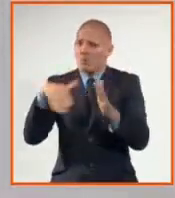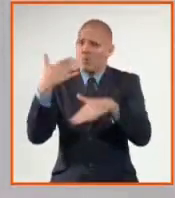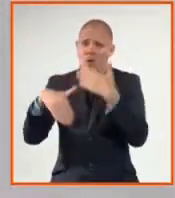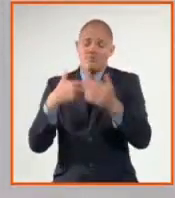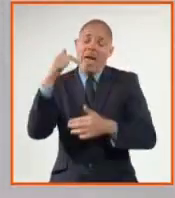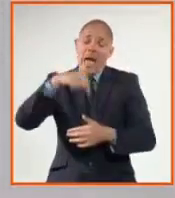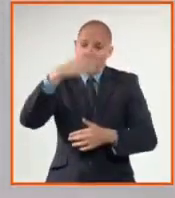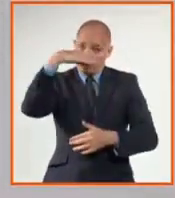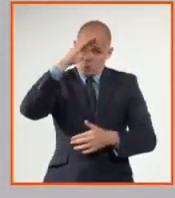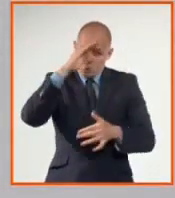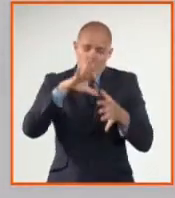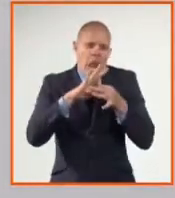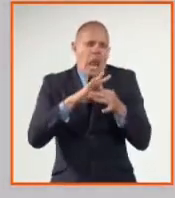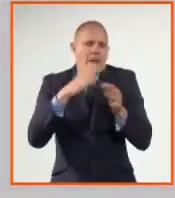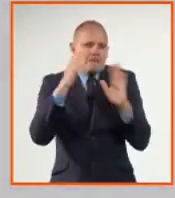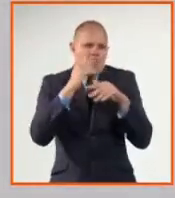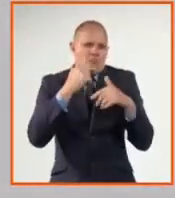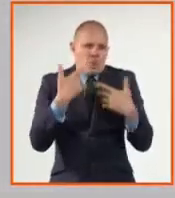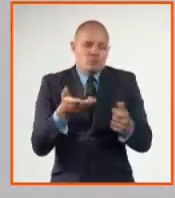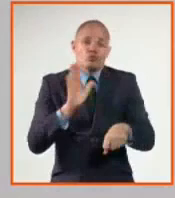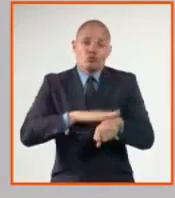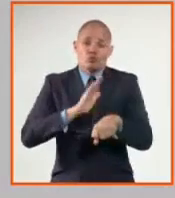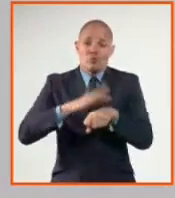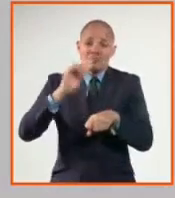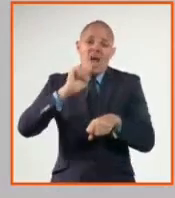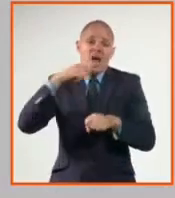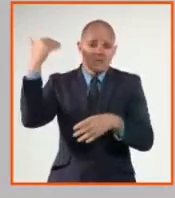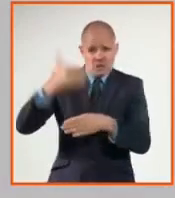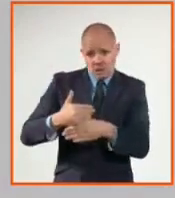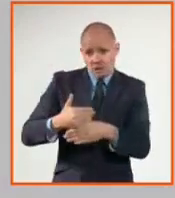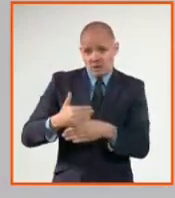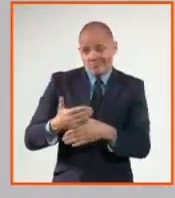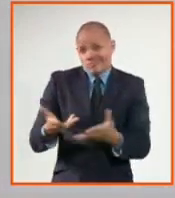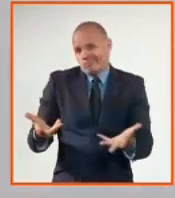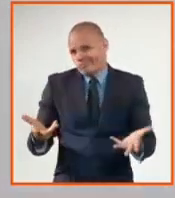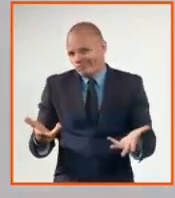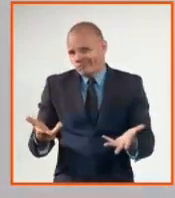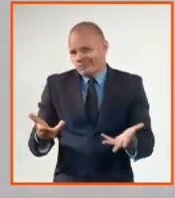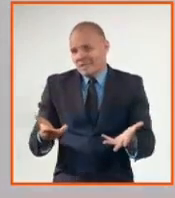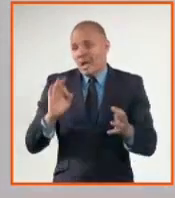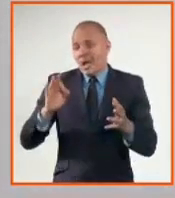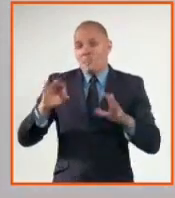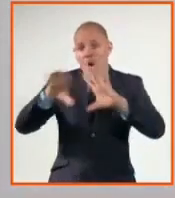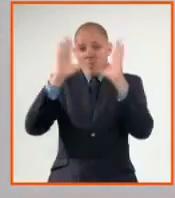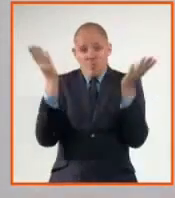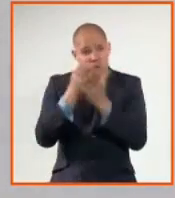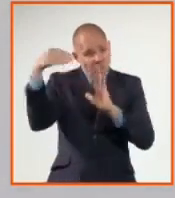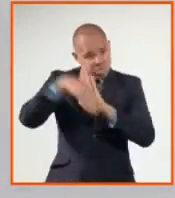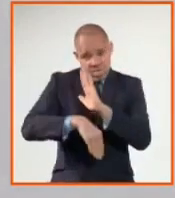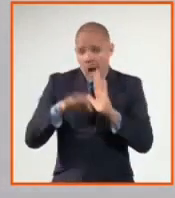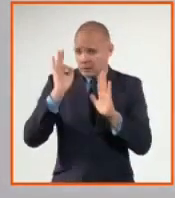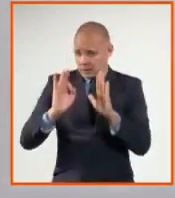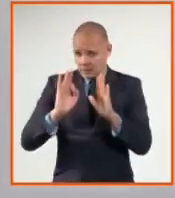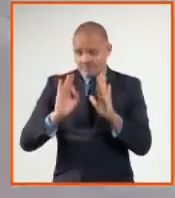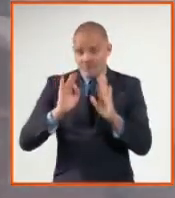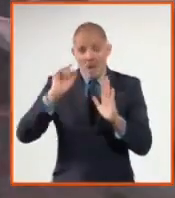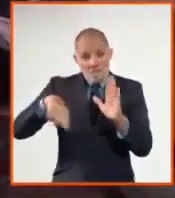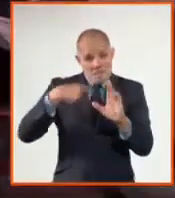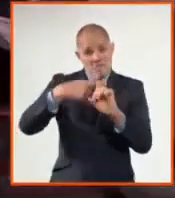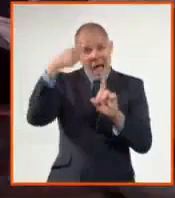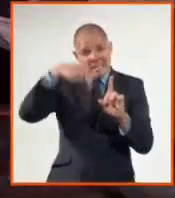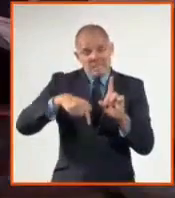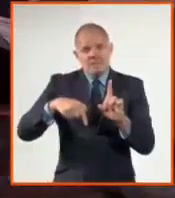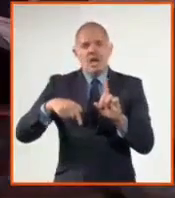además por la persistencia del bloqueo que impone el gobierno de los eeuu y en este sentido como hemos explicado otras veces hay